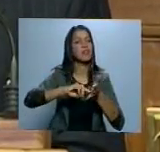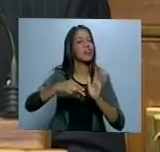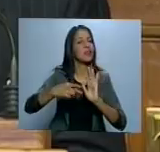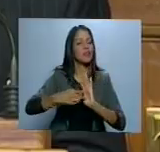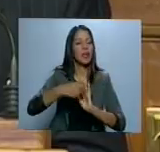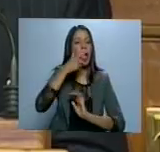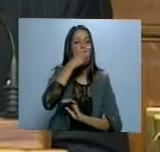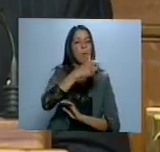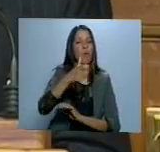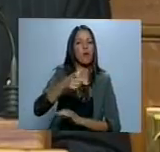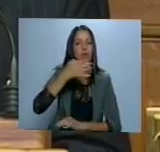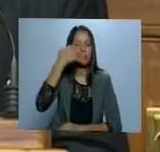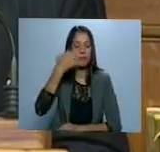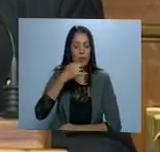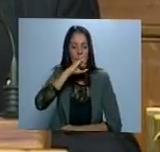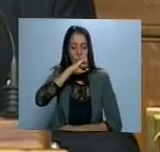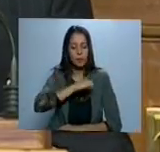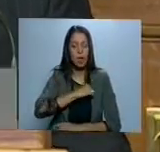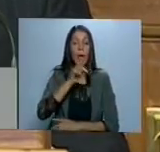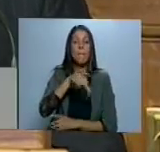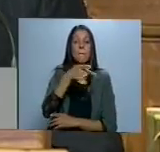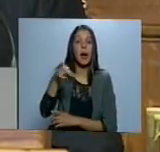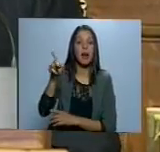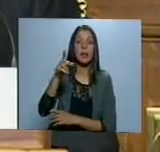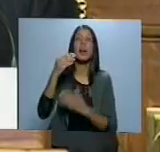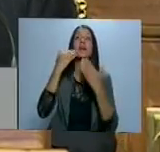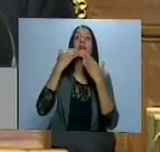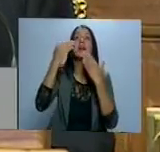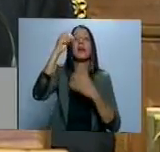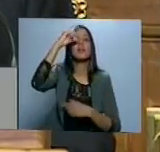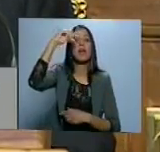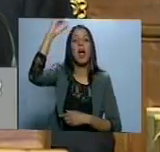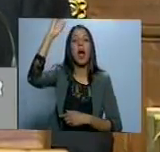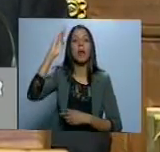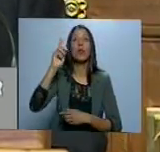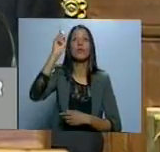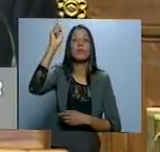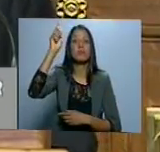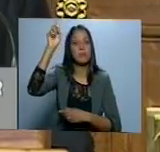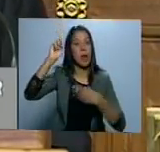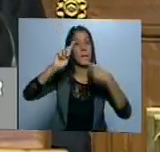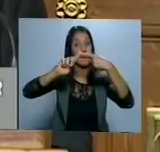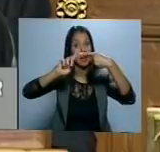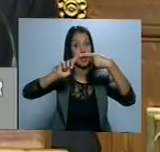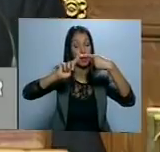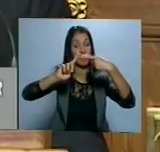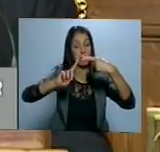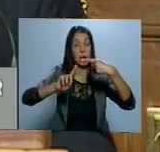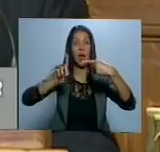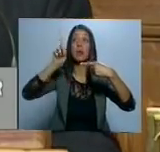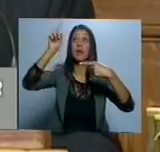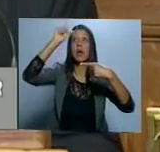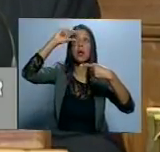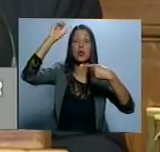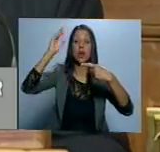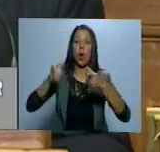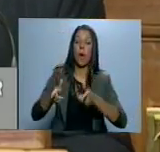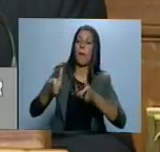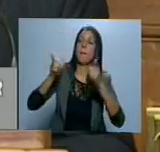República Bolivariana de Venezuela. Agradecerle a Dios, primero que todo, por habernos permitido en el